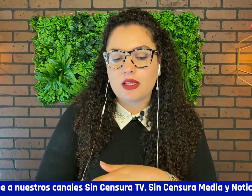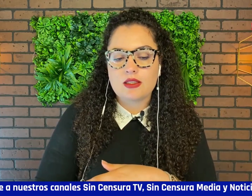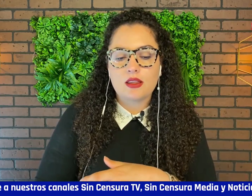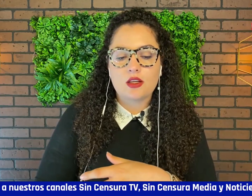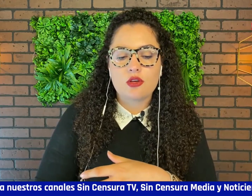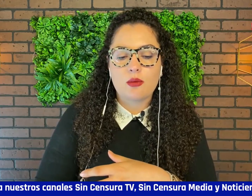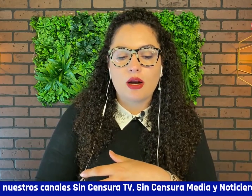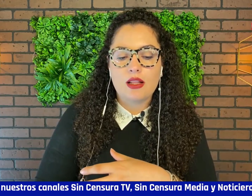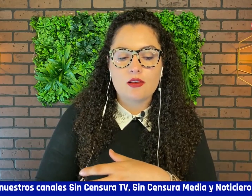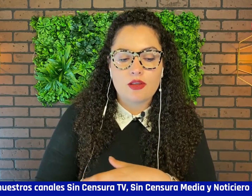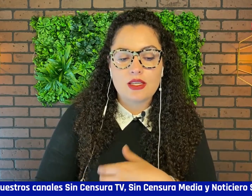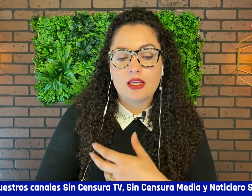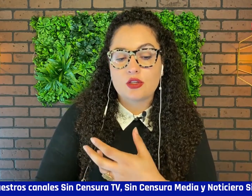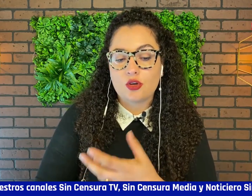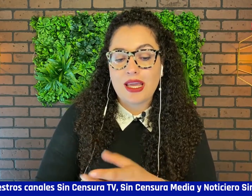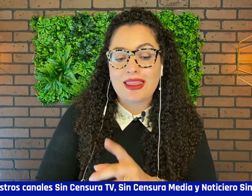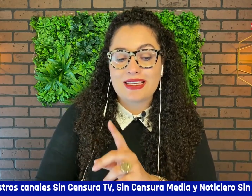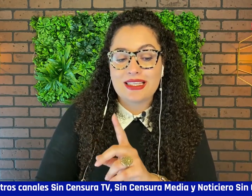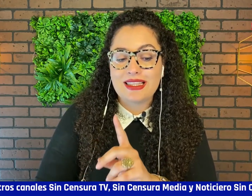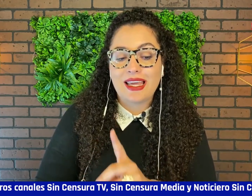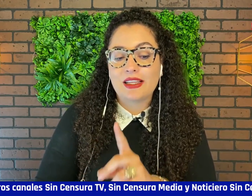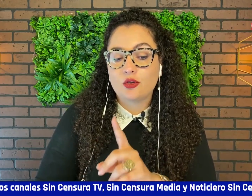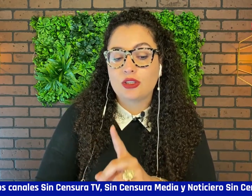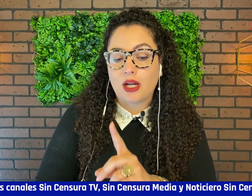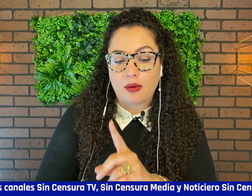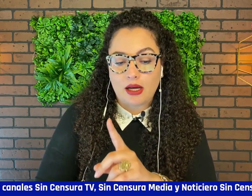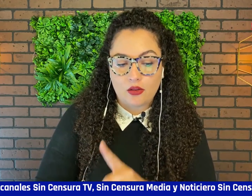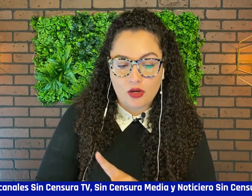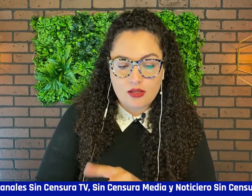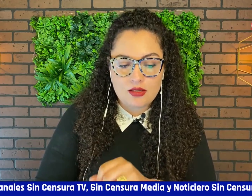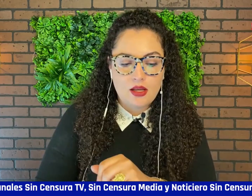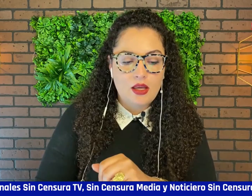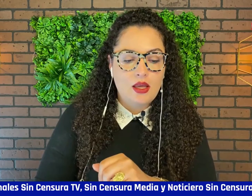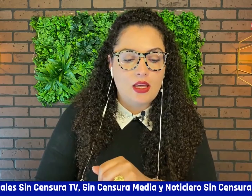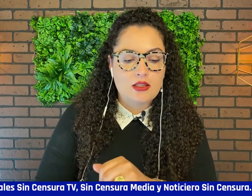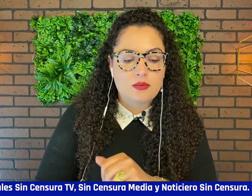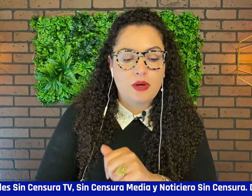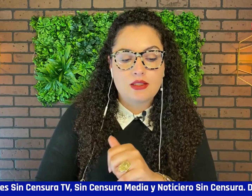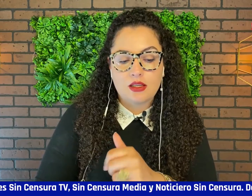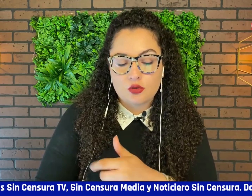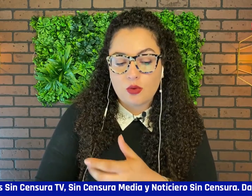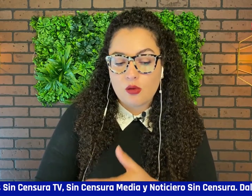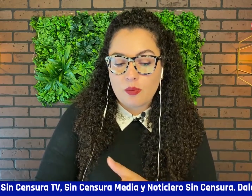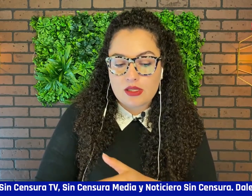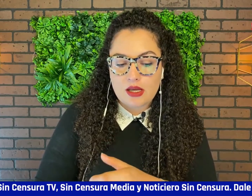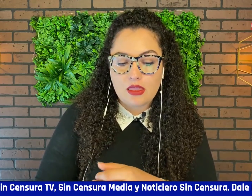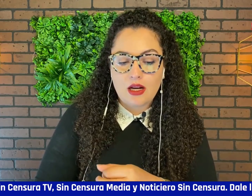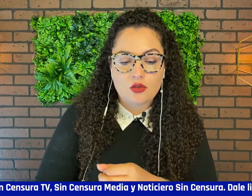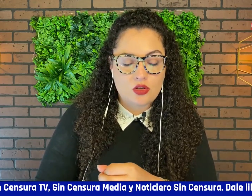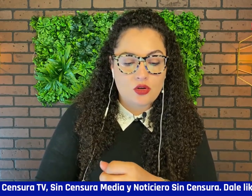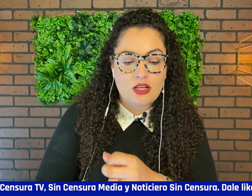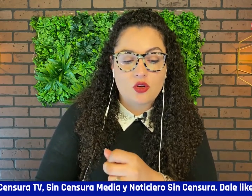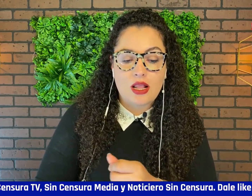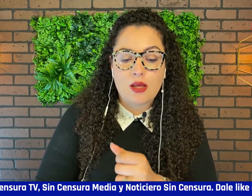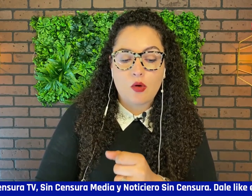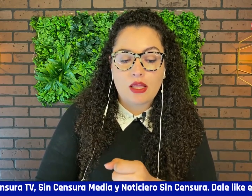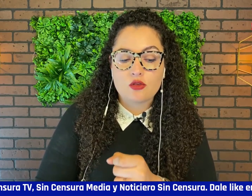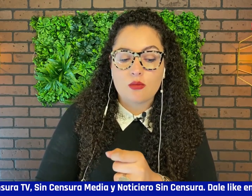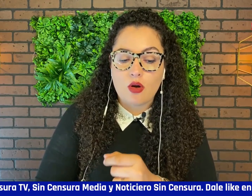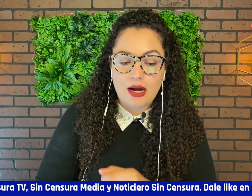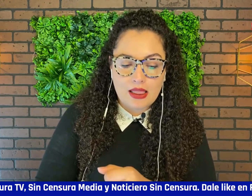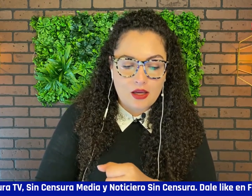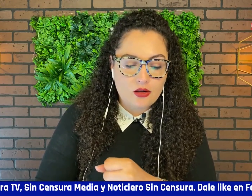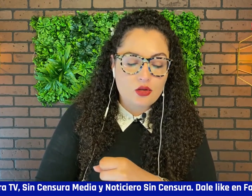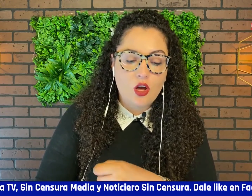con experiencia en derecho laboral, en defensa y asesoría de sindicatos y trabajadores. Estuvo como presidenta en la Asociación Nacional de